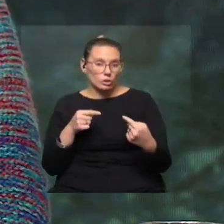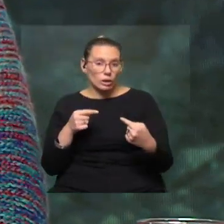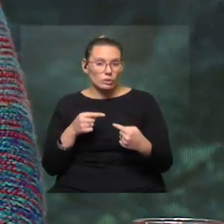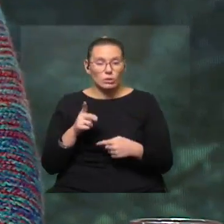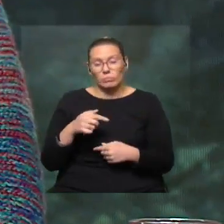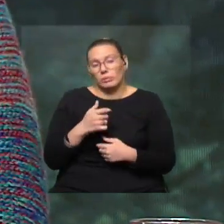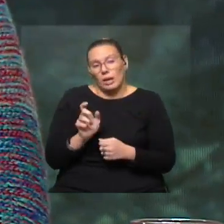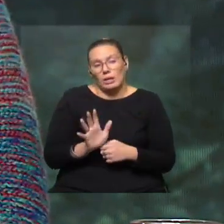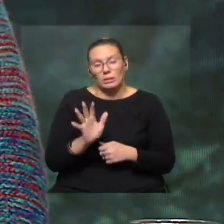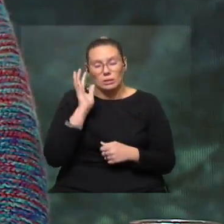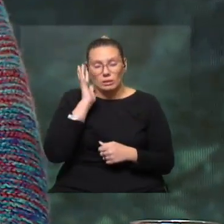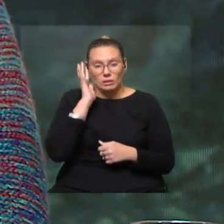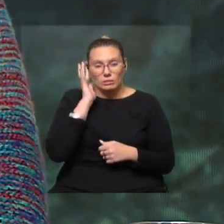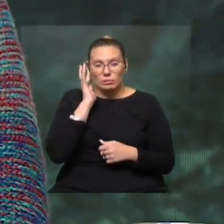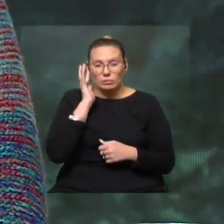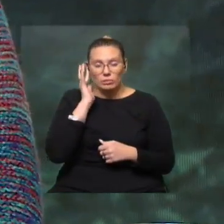lógica